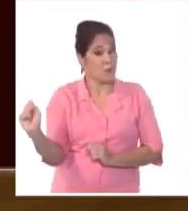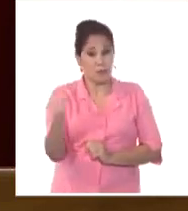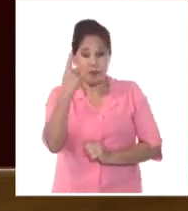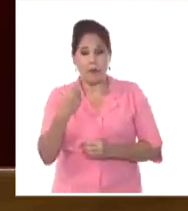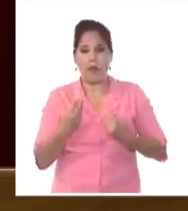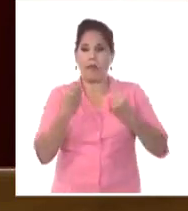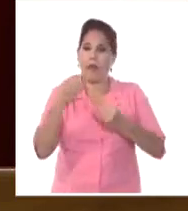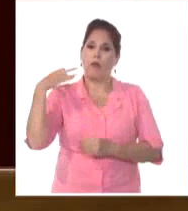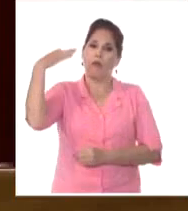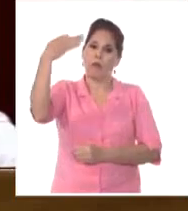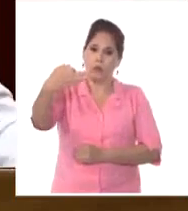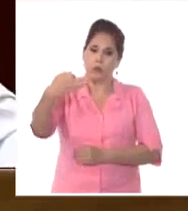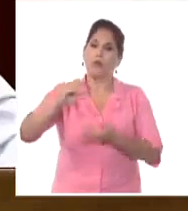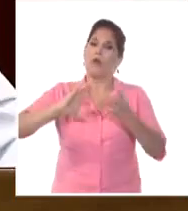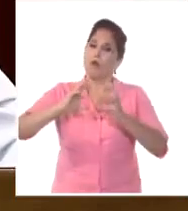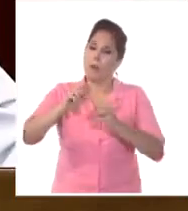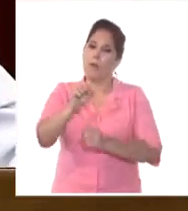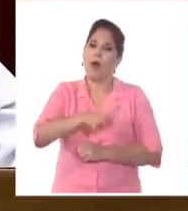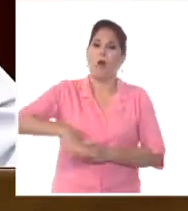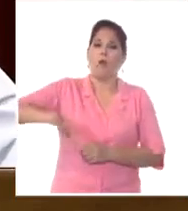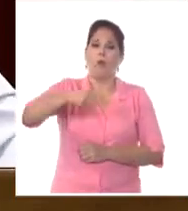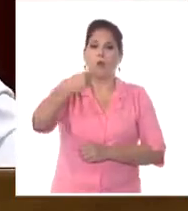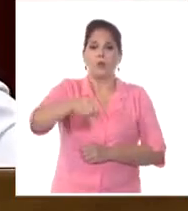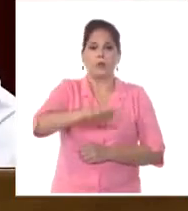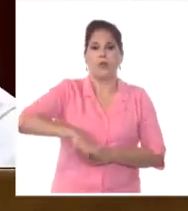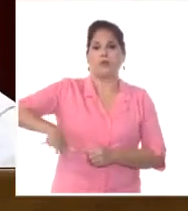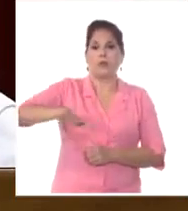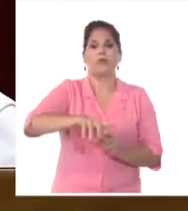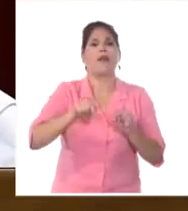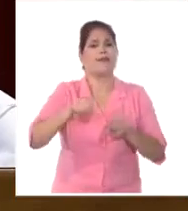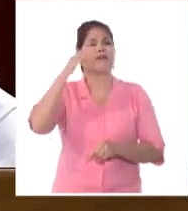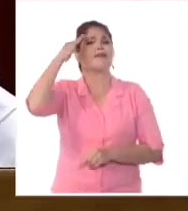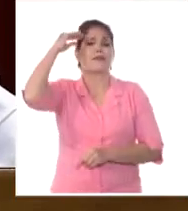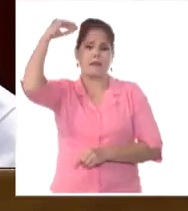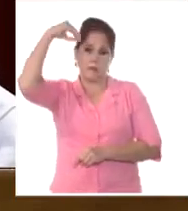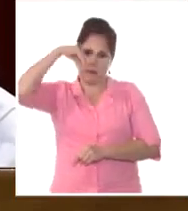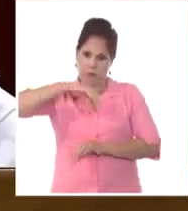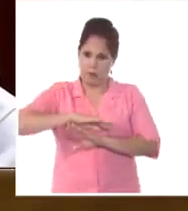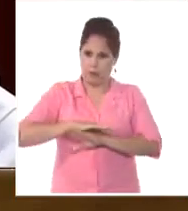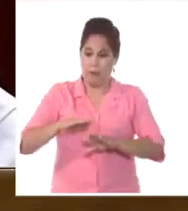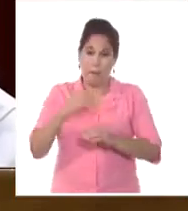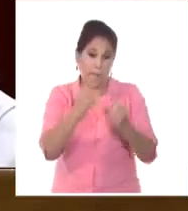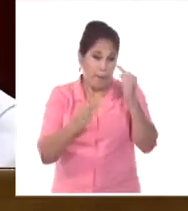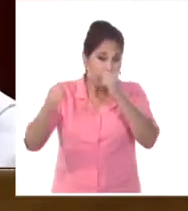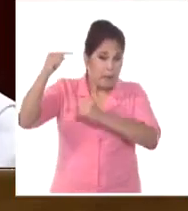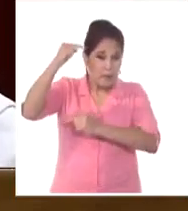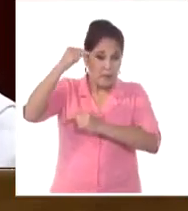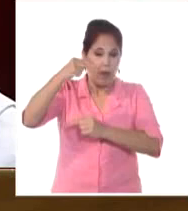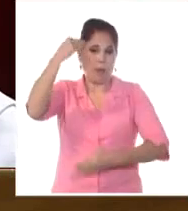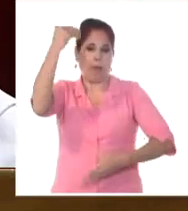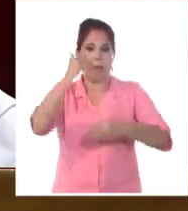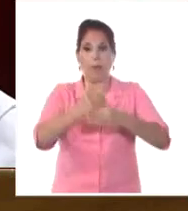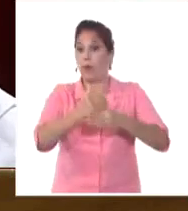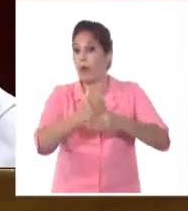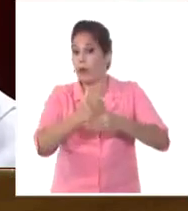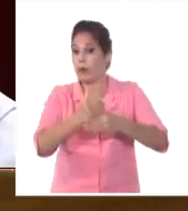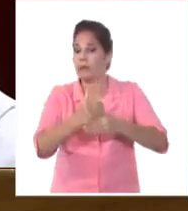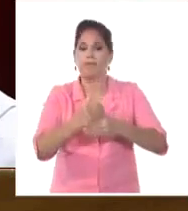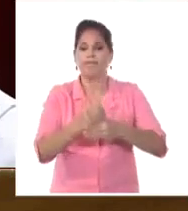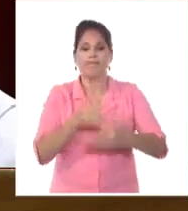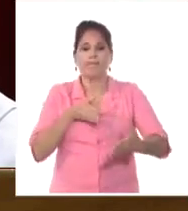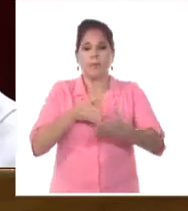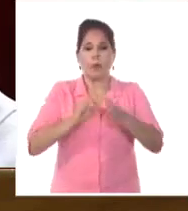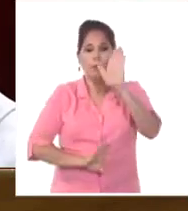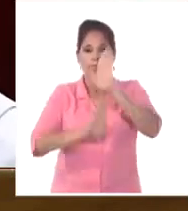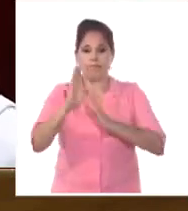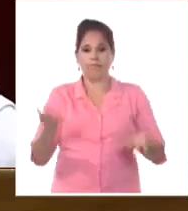ofrece futuro como sistema de justicia social que estamos convencidos de que esa es la primera causa del bloqueo, impedir que